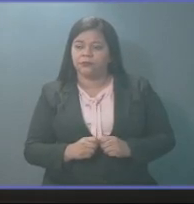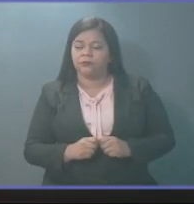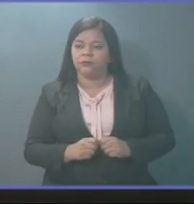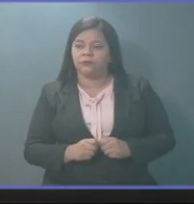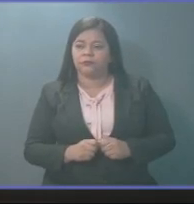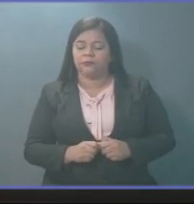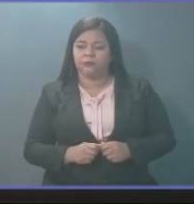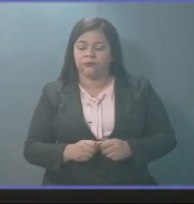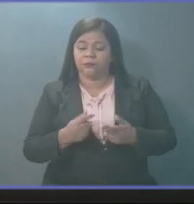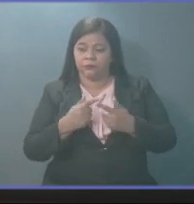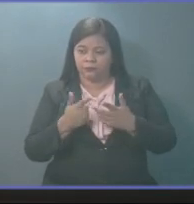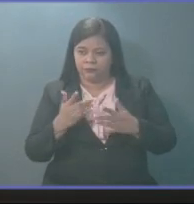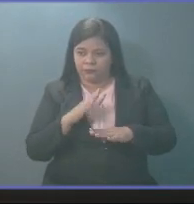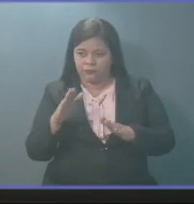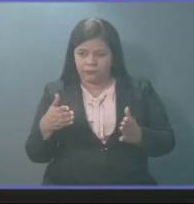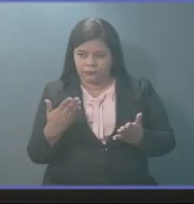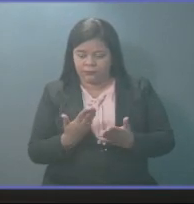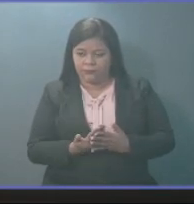es el sistema de hospitales,